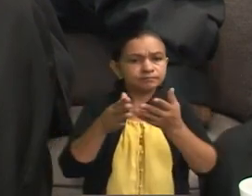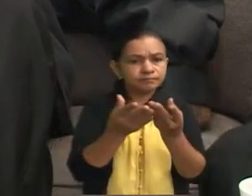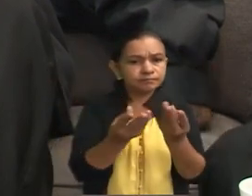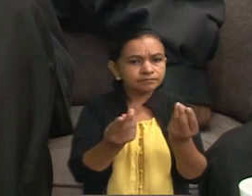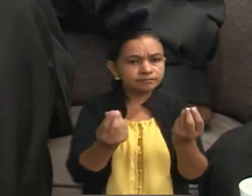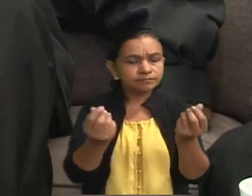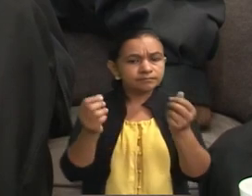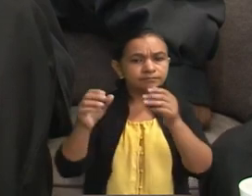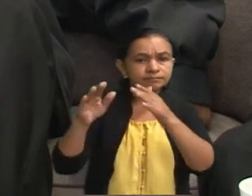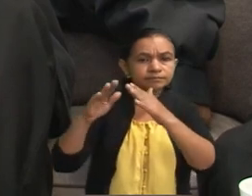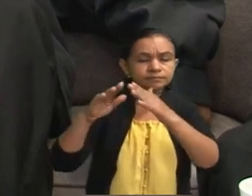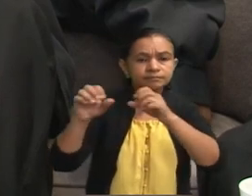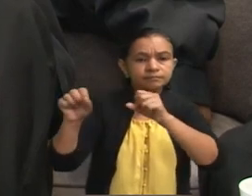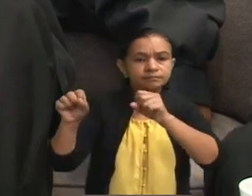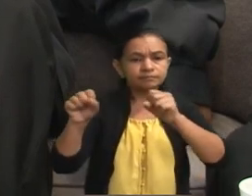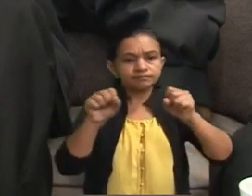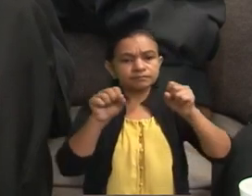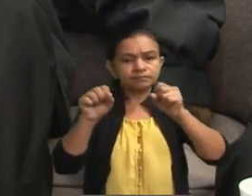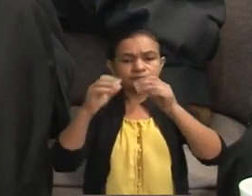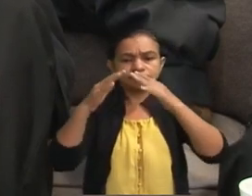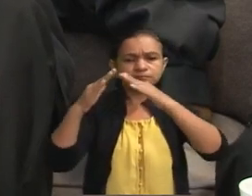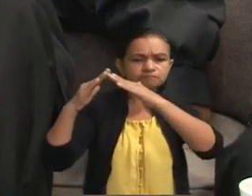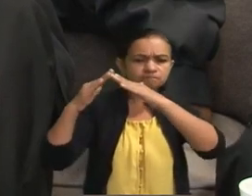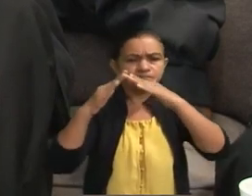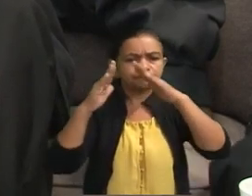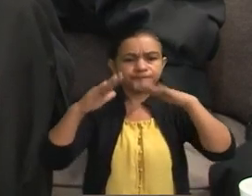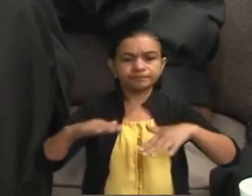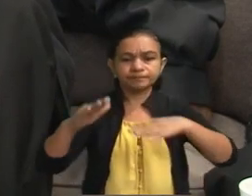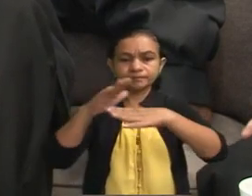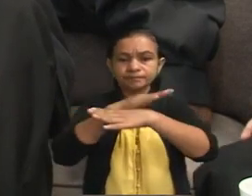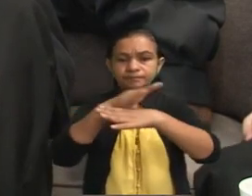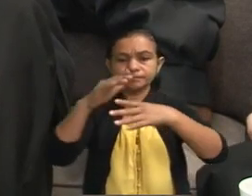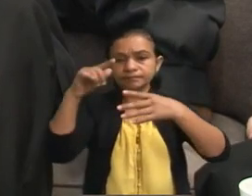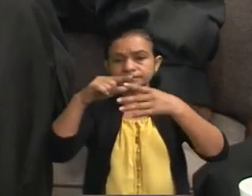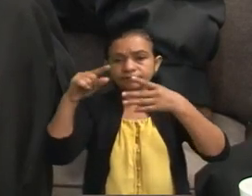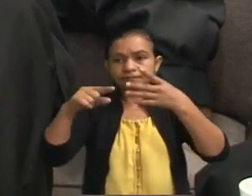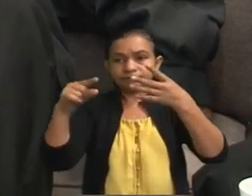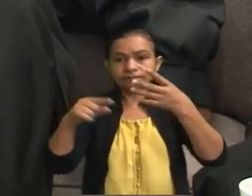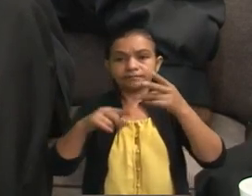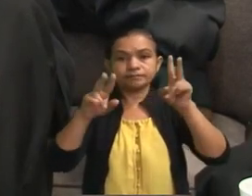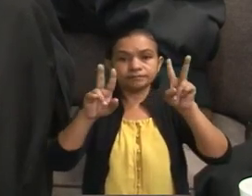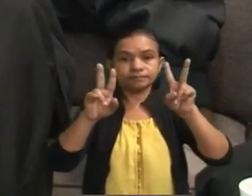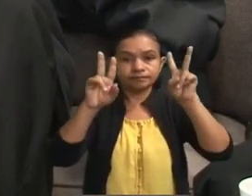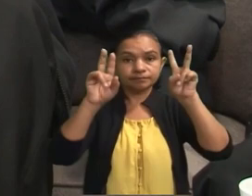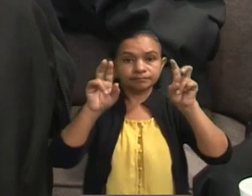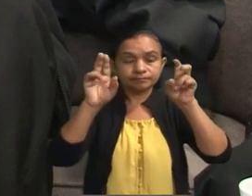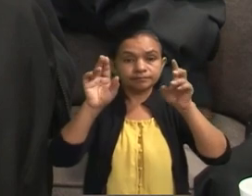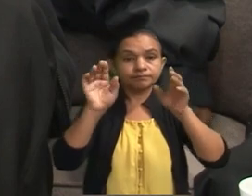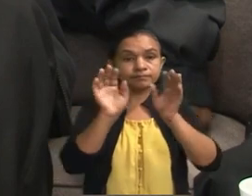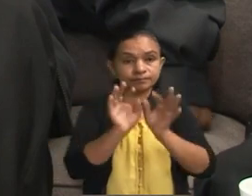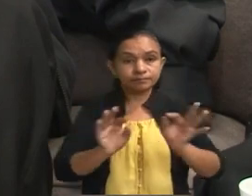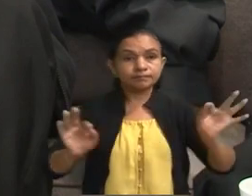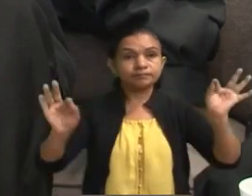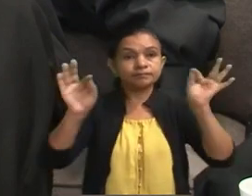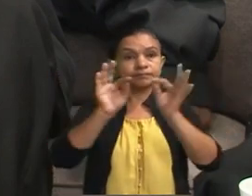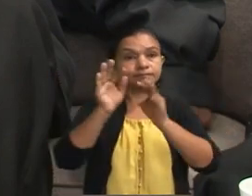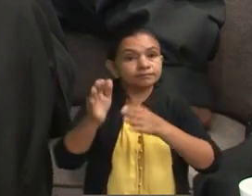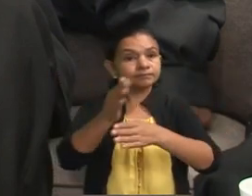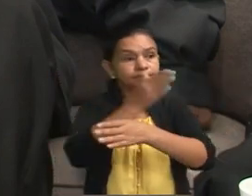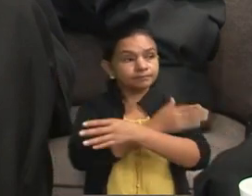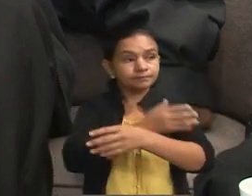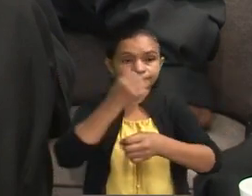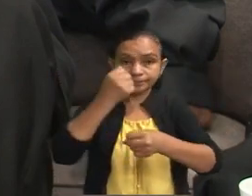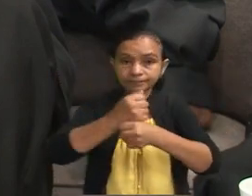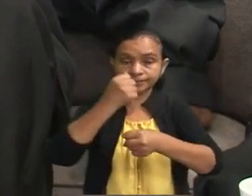los terremotos, los sismos, etc. Okay. Y hay un campo muy importante que hemos venido trabajando también a